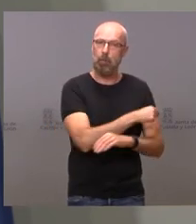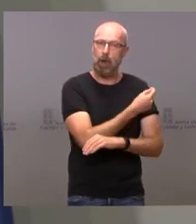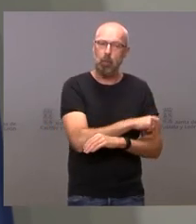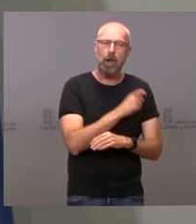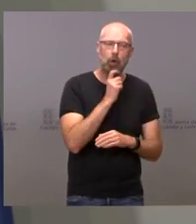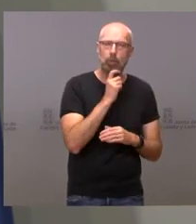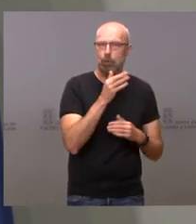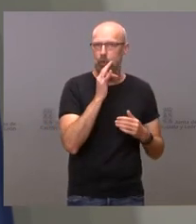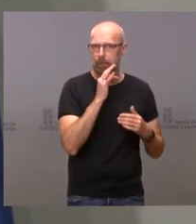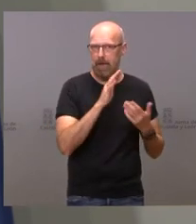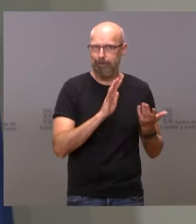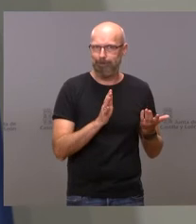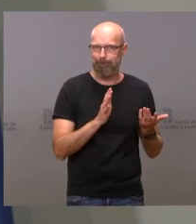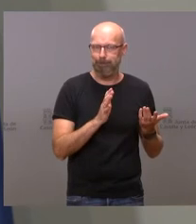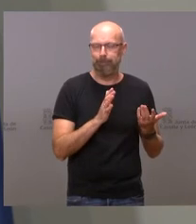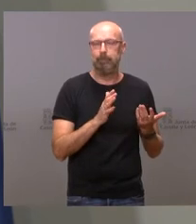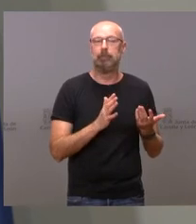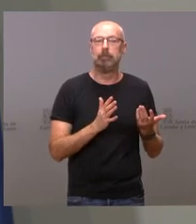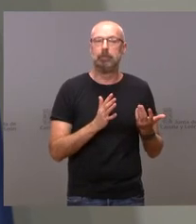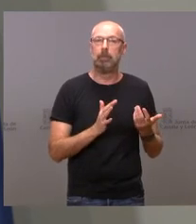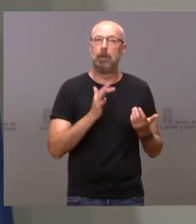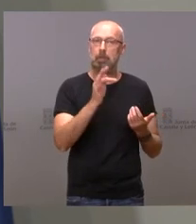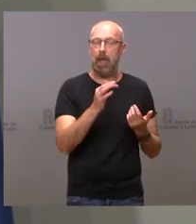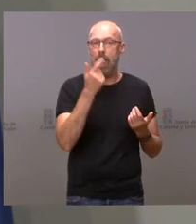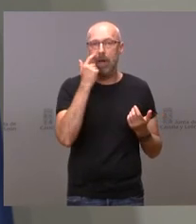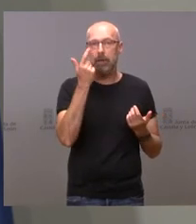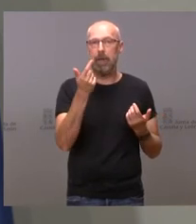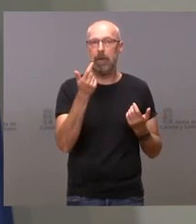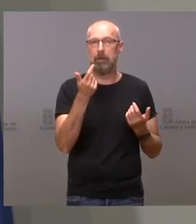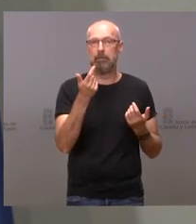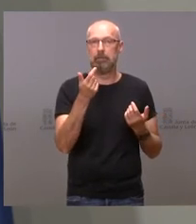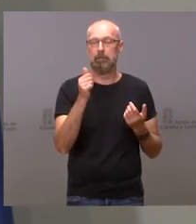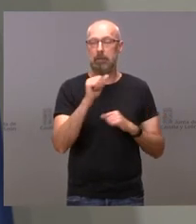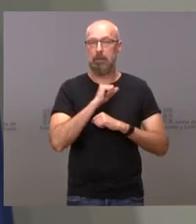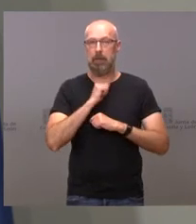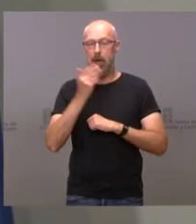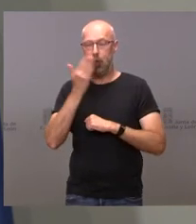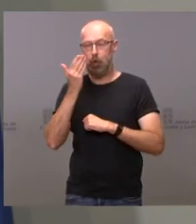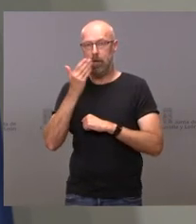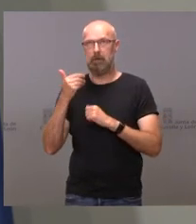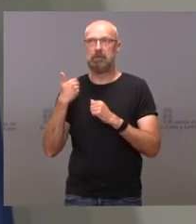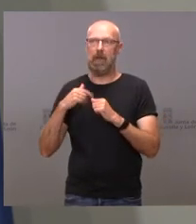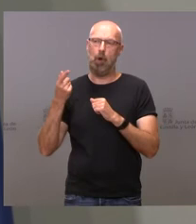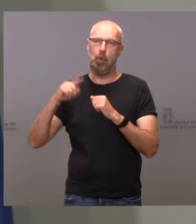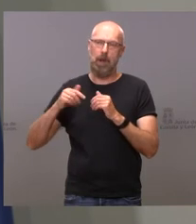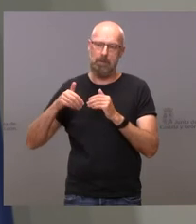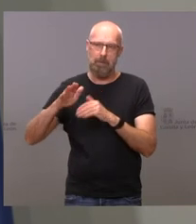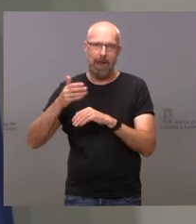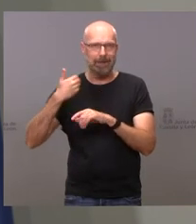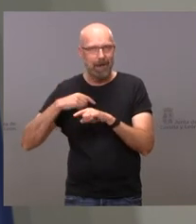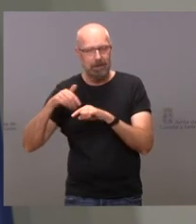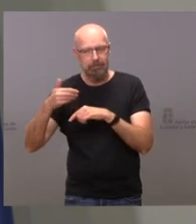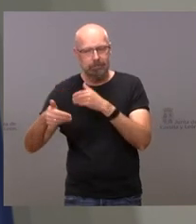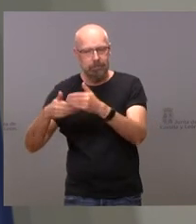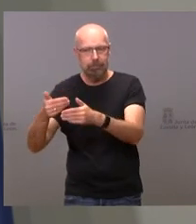veamos cómo evoluciona nuestro primer mes en la vuelta al colegio, nuestra intención en